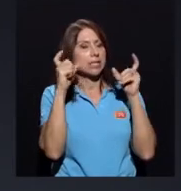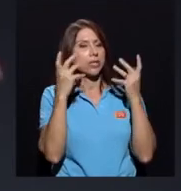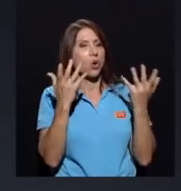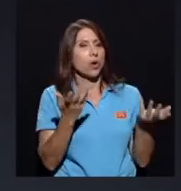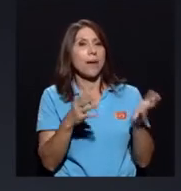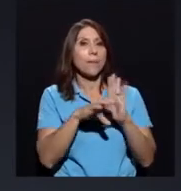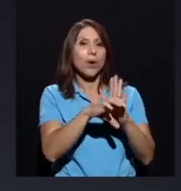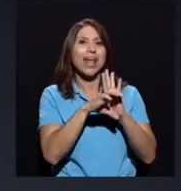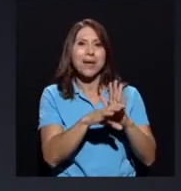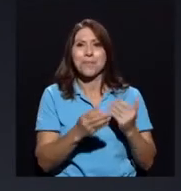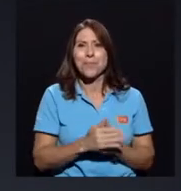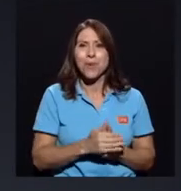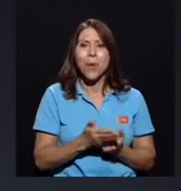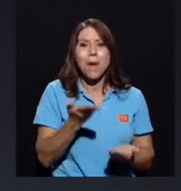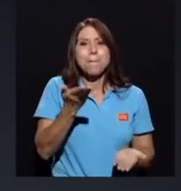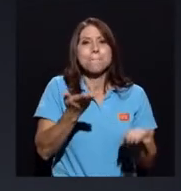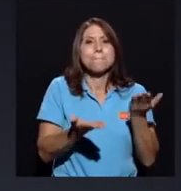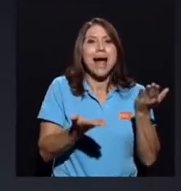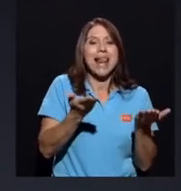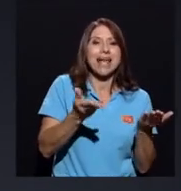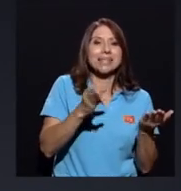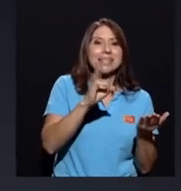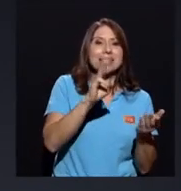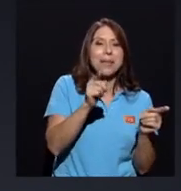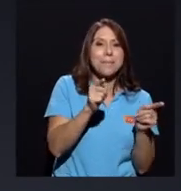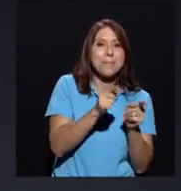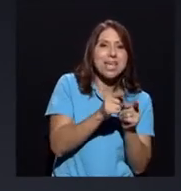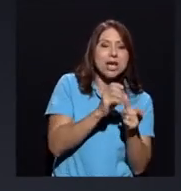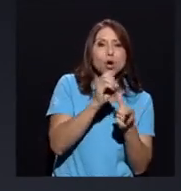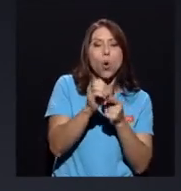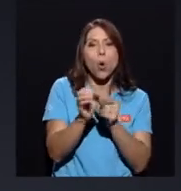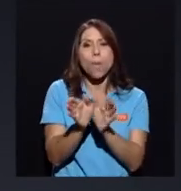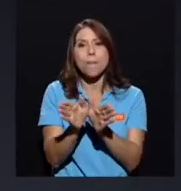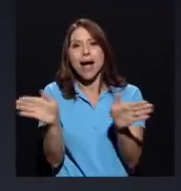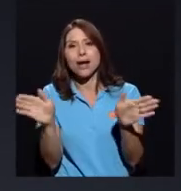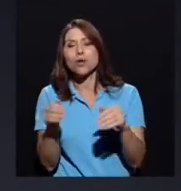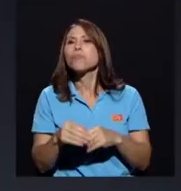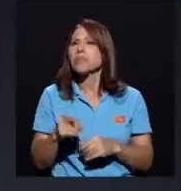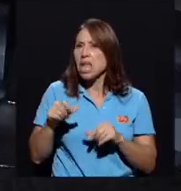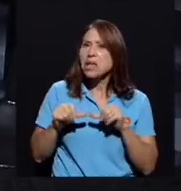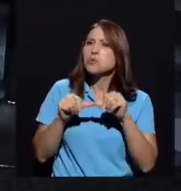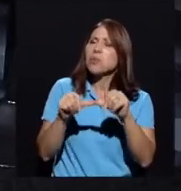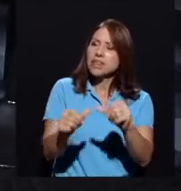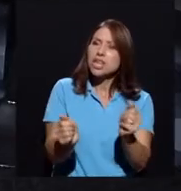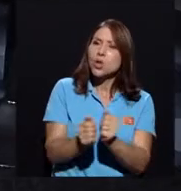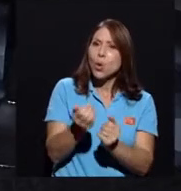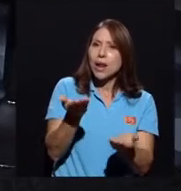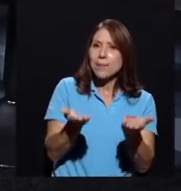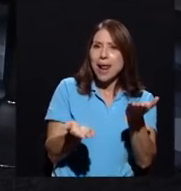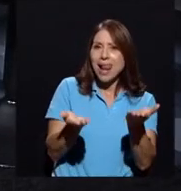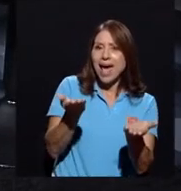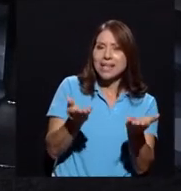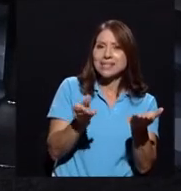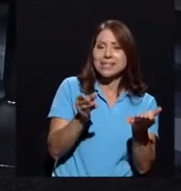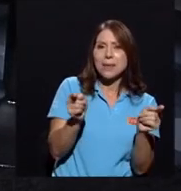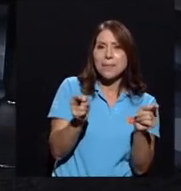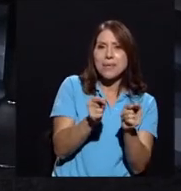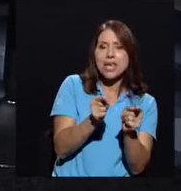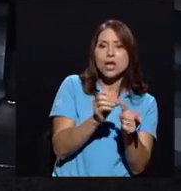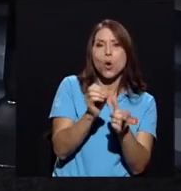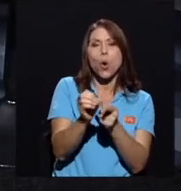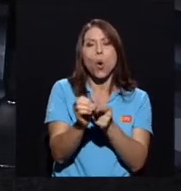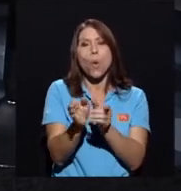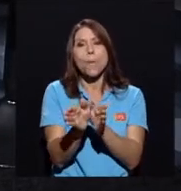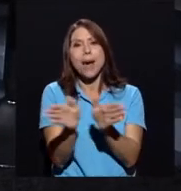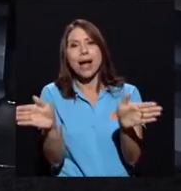por ejemplo el balance micro macro como leemos hemos mantenido el balance micro macro digamos son 16 semanas